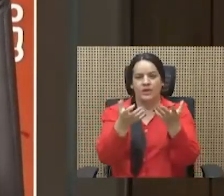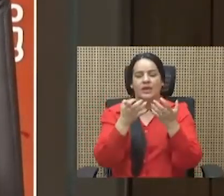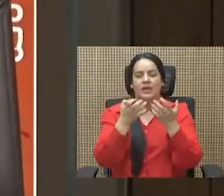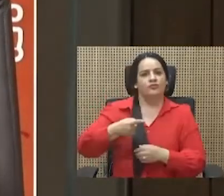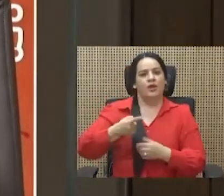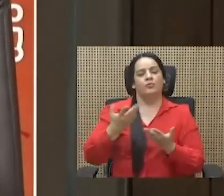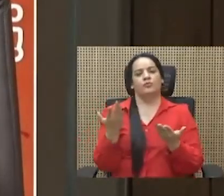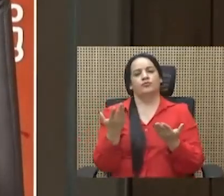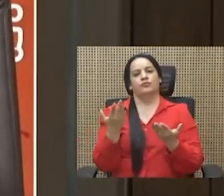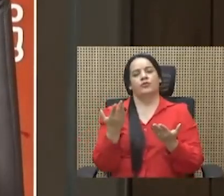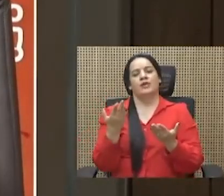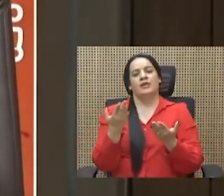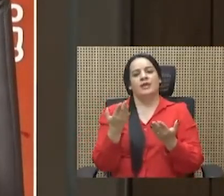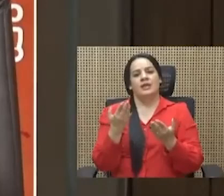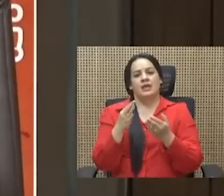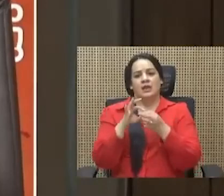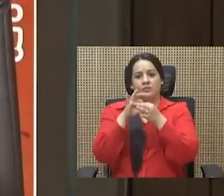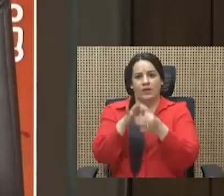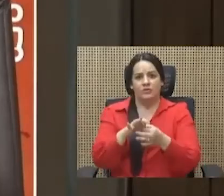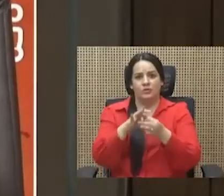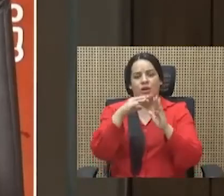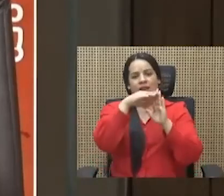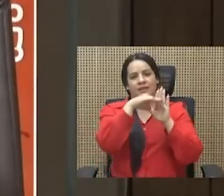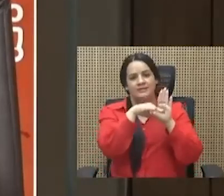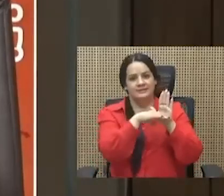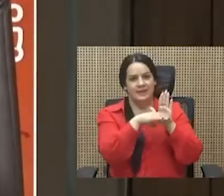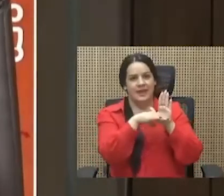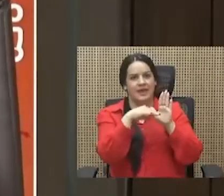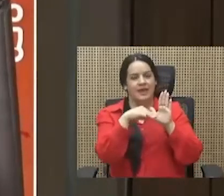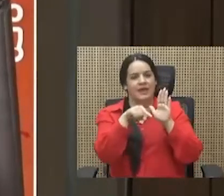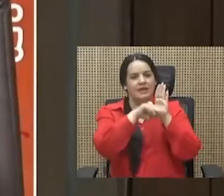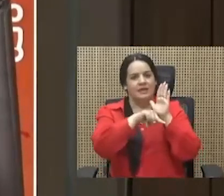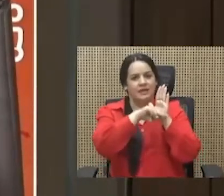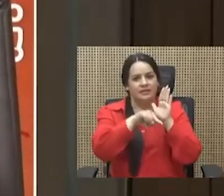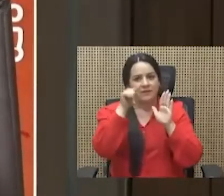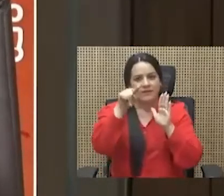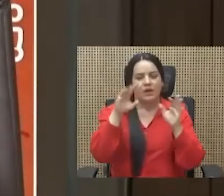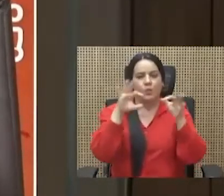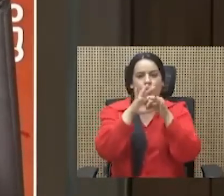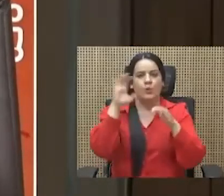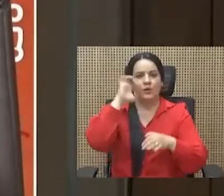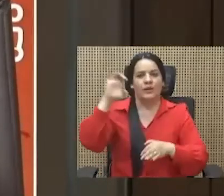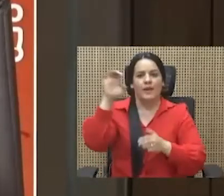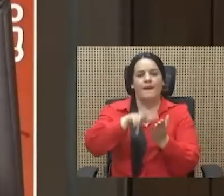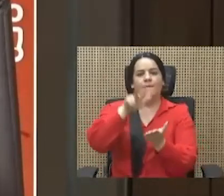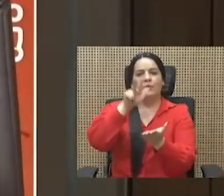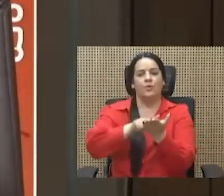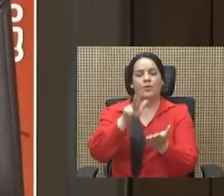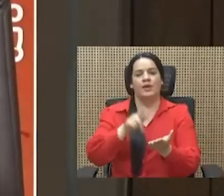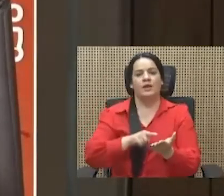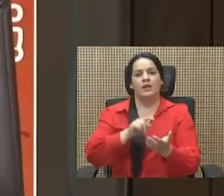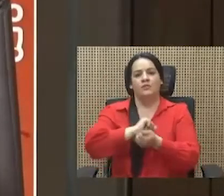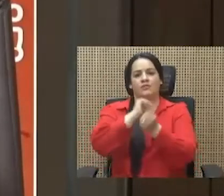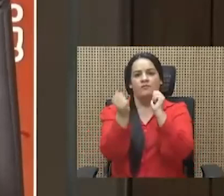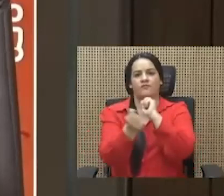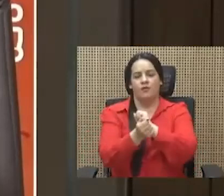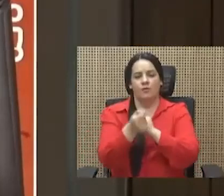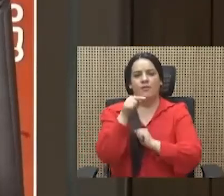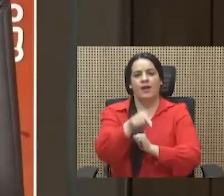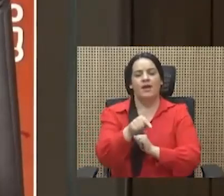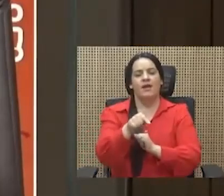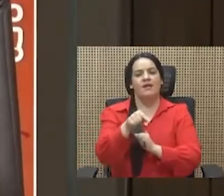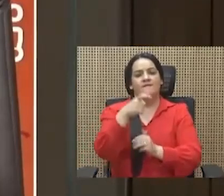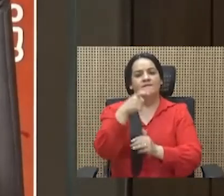lista negra de la Unión Europea, a aprobar una reforma fiscal brutal de la noche a la mañana, cambiando por completo el sistema